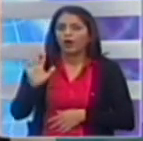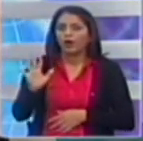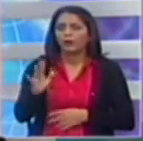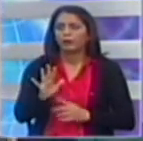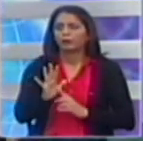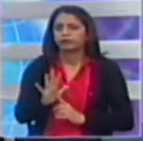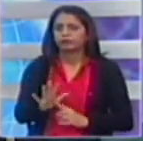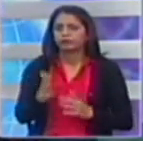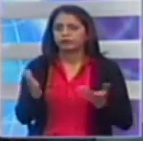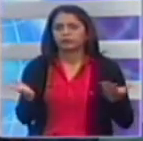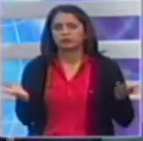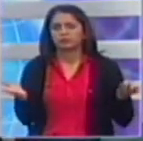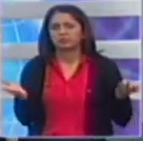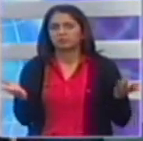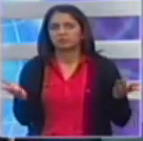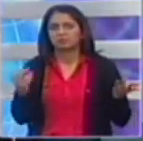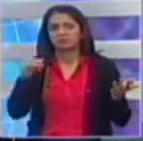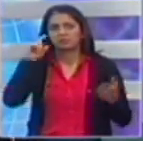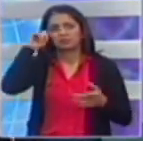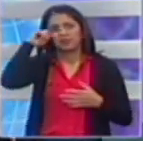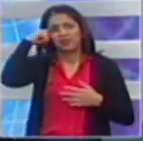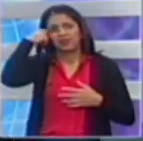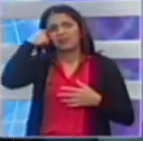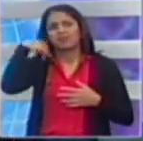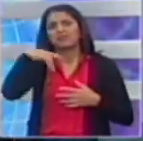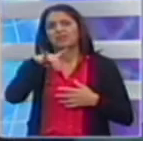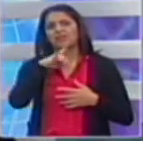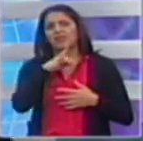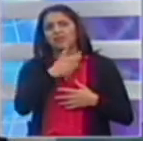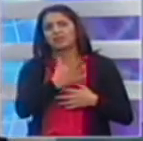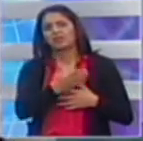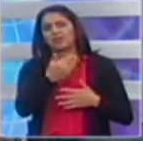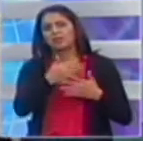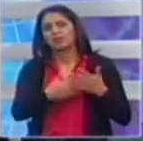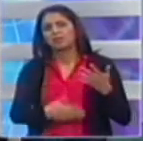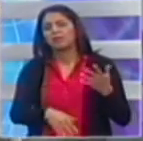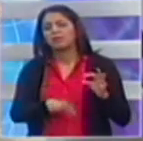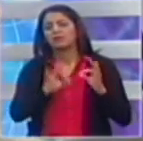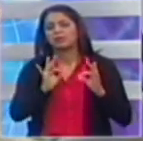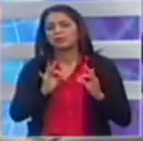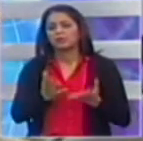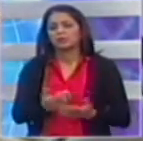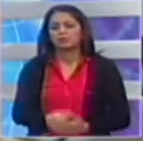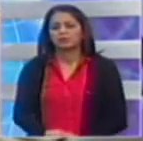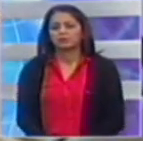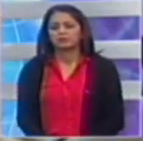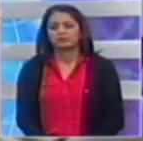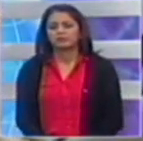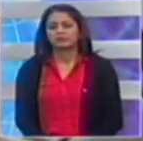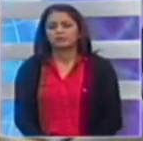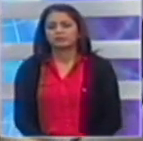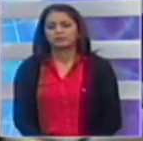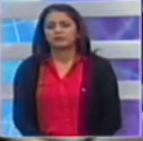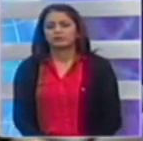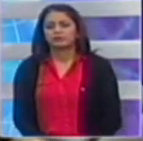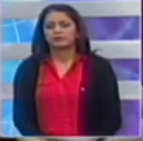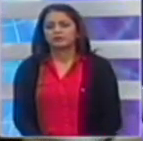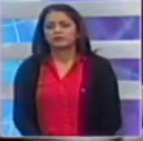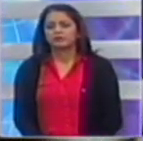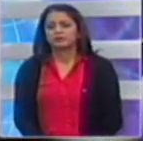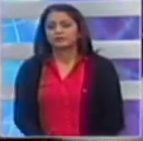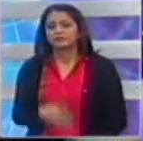de día a día, no puedo recordar en la historia de los Estados Unidos que se haya dado algo de este calado. Muy bien, gracias. Gracias a Esteban